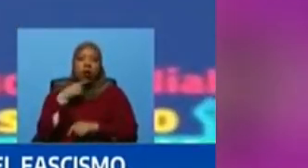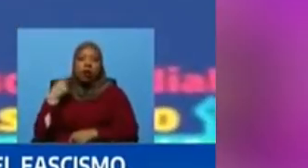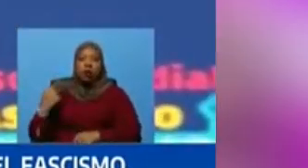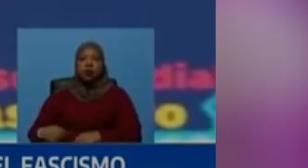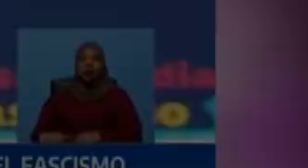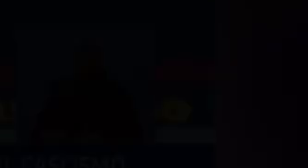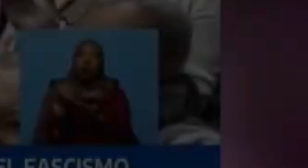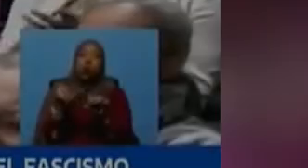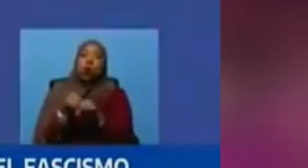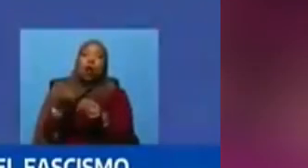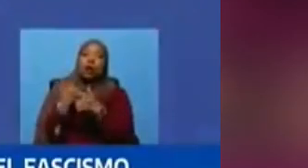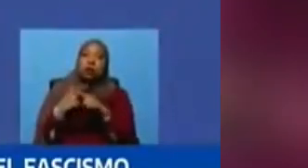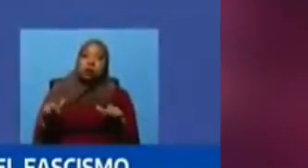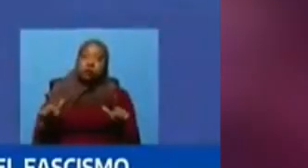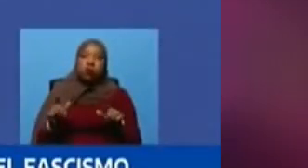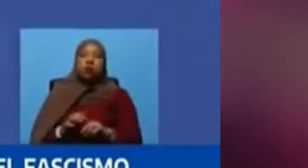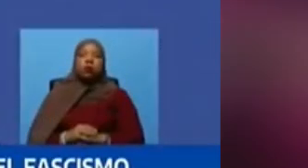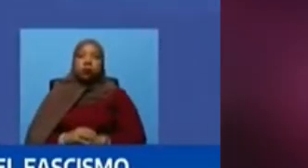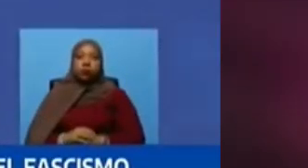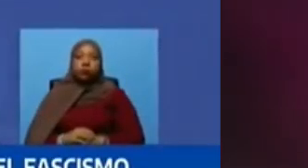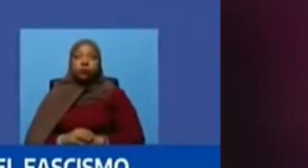a Turquía.